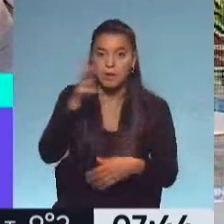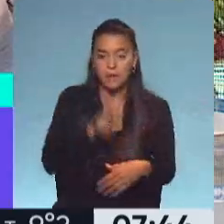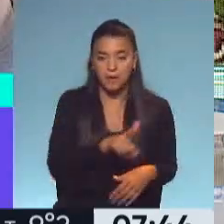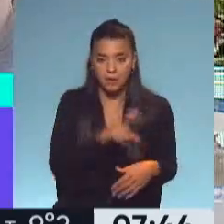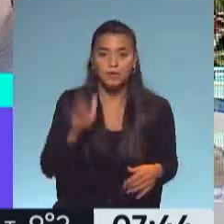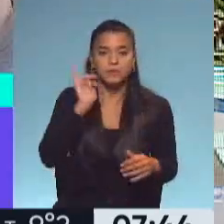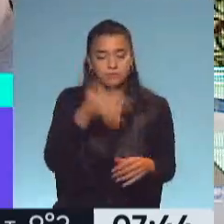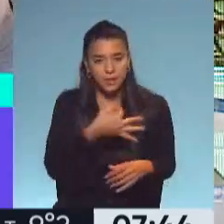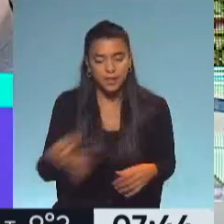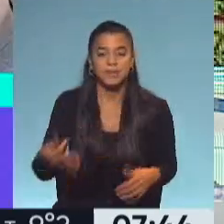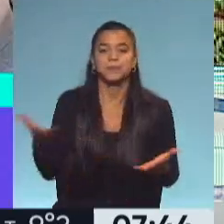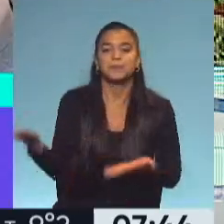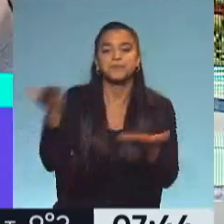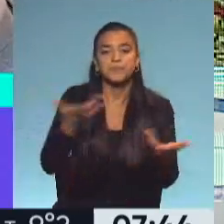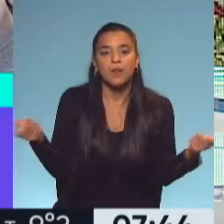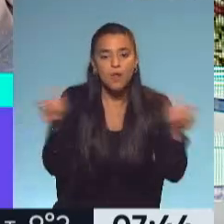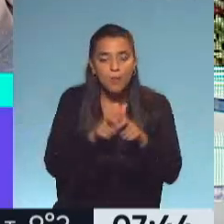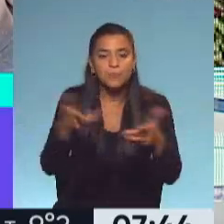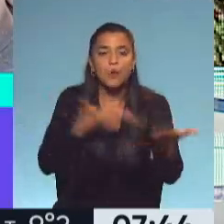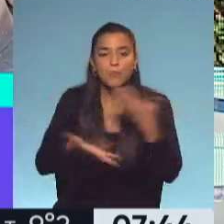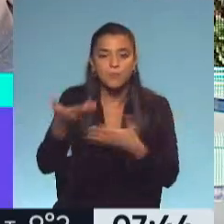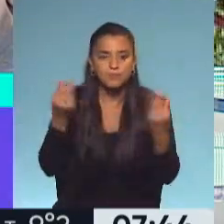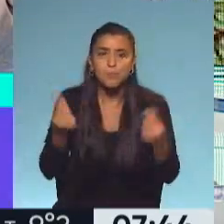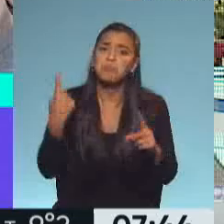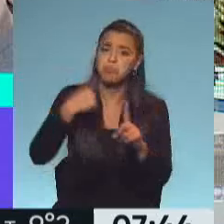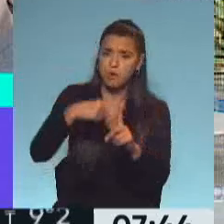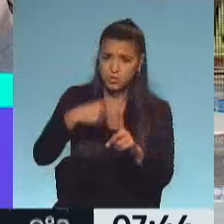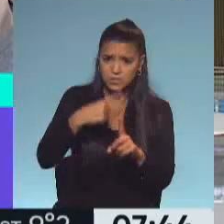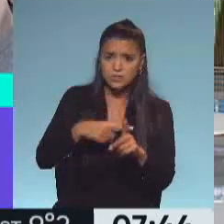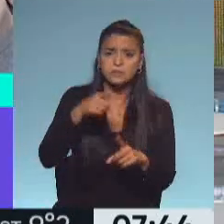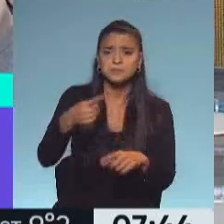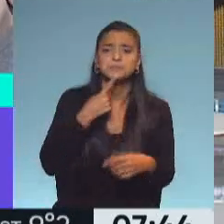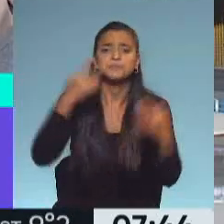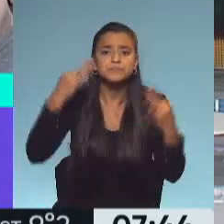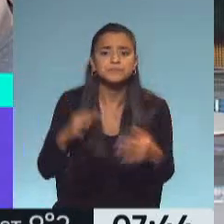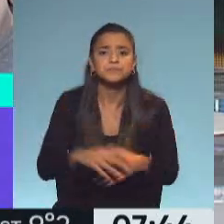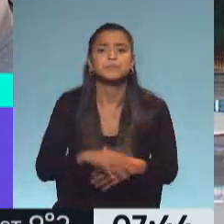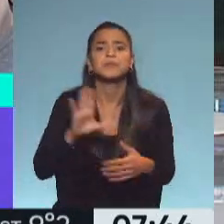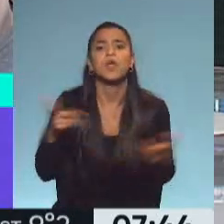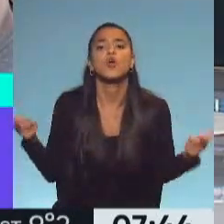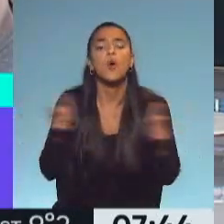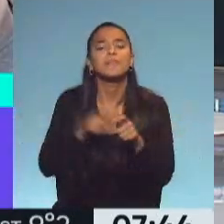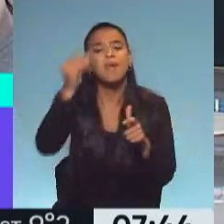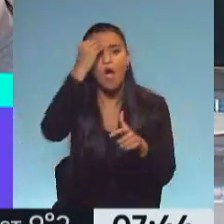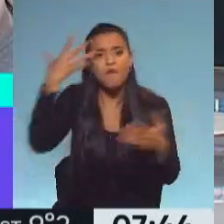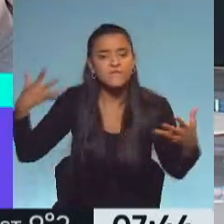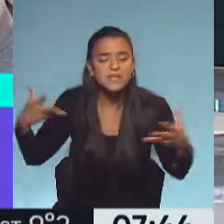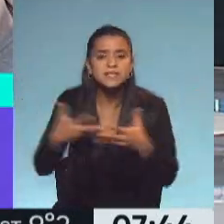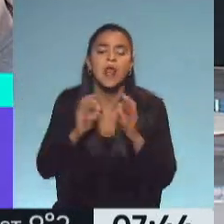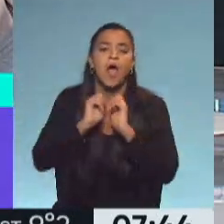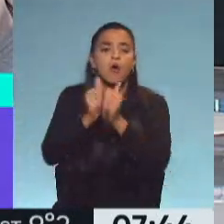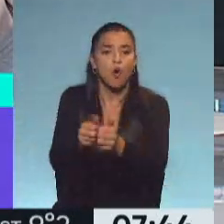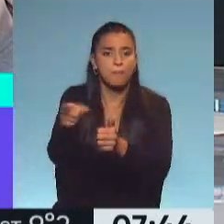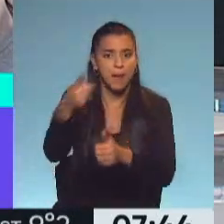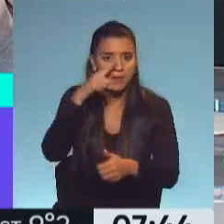Francisco. Así es, una audiencia que compartimos con ustedes, ha sido positiva, esto según justamente la comitiva oficial que está acompañando al presidente